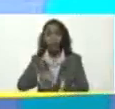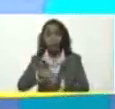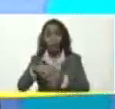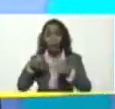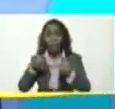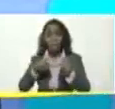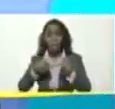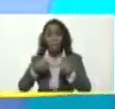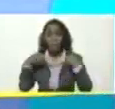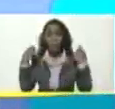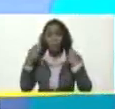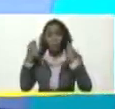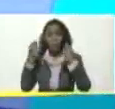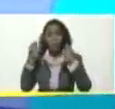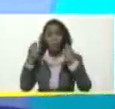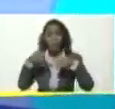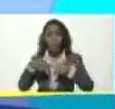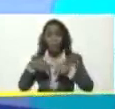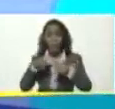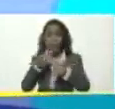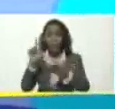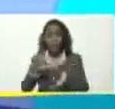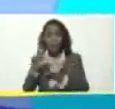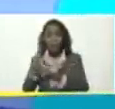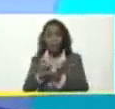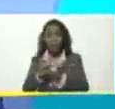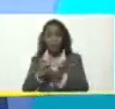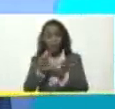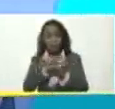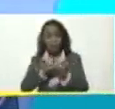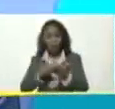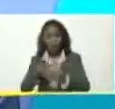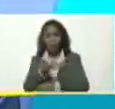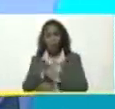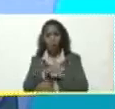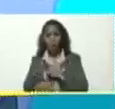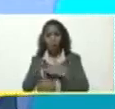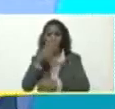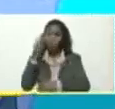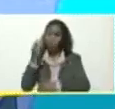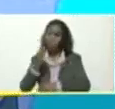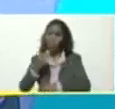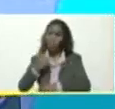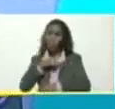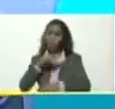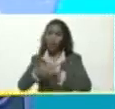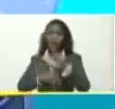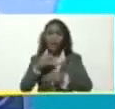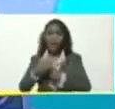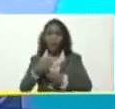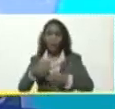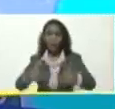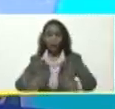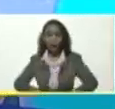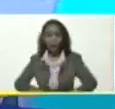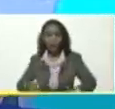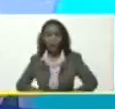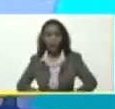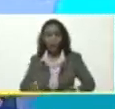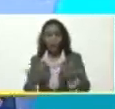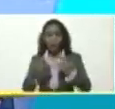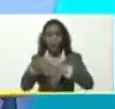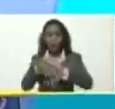promoción del libro y la lectura, donde realmente estamos haciendo un esfuerzo de